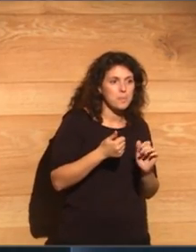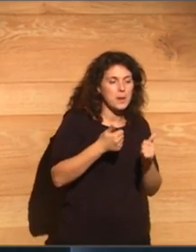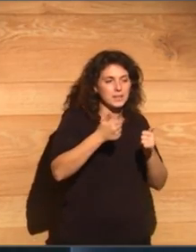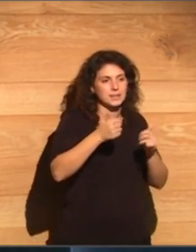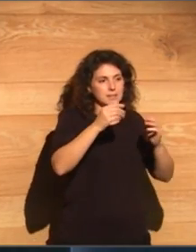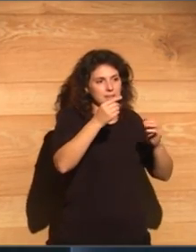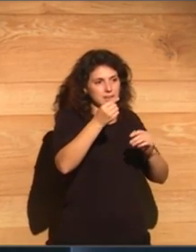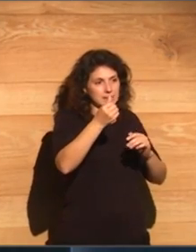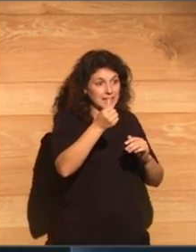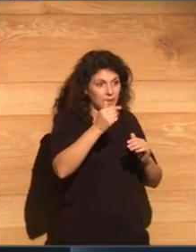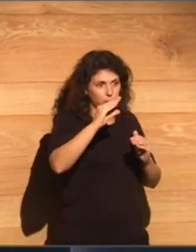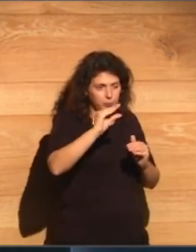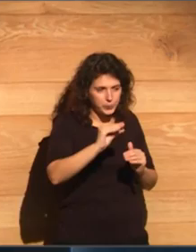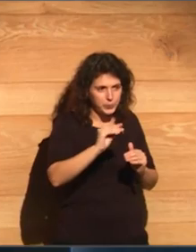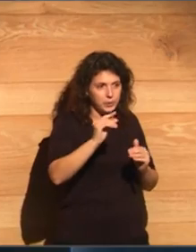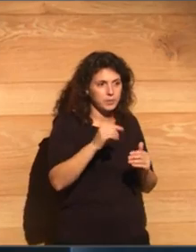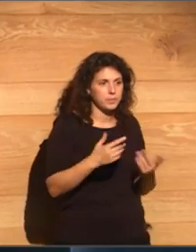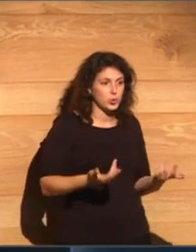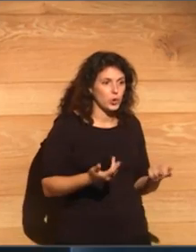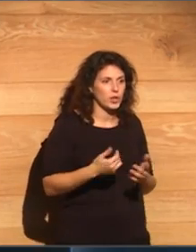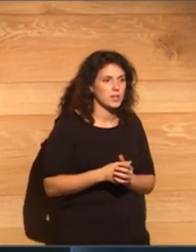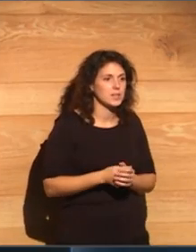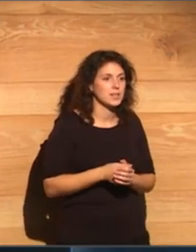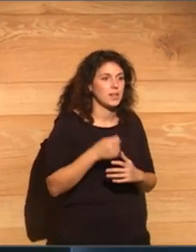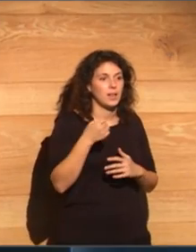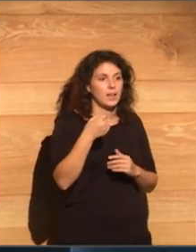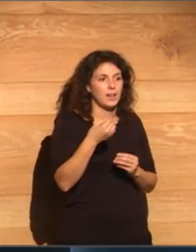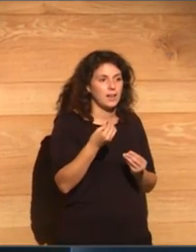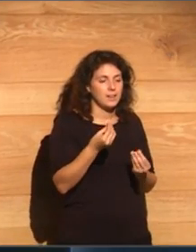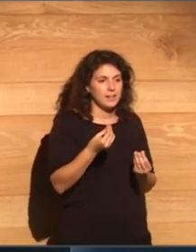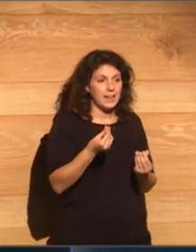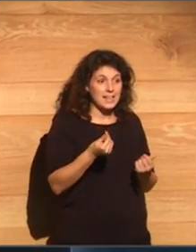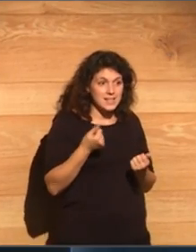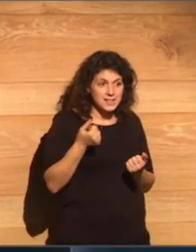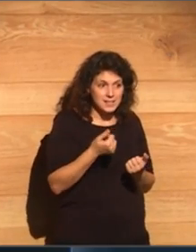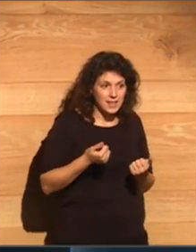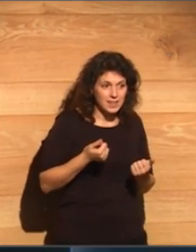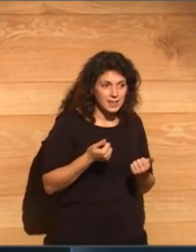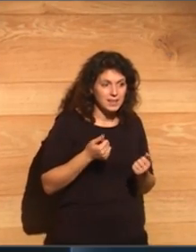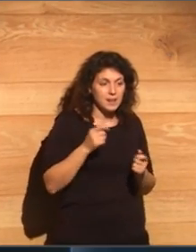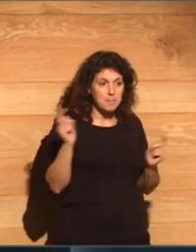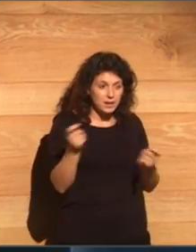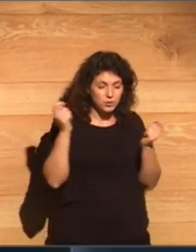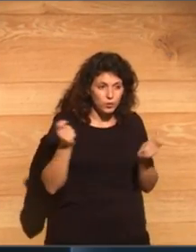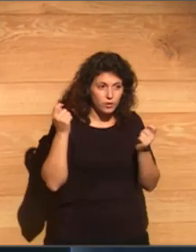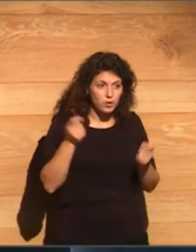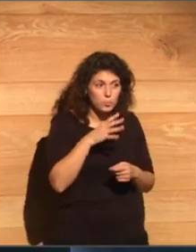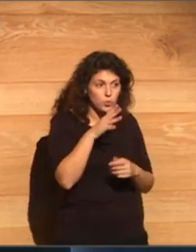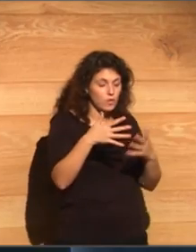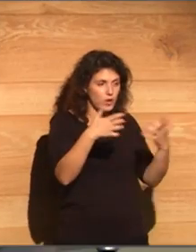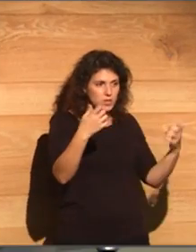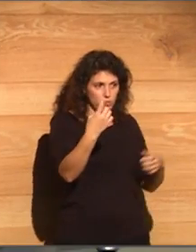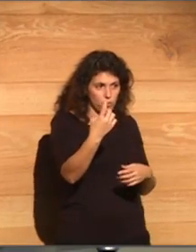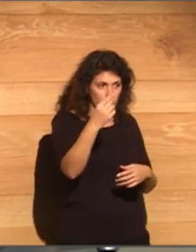esa factura un poco más cutre, pues venía de eso, de que perdió el... ¿Nos parece que a lo mejor, el patrocinio por una frase? ¿Nos parece que a lo